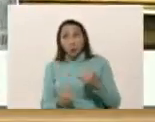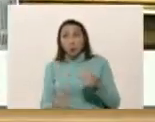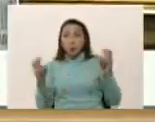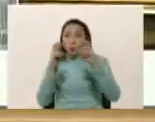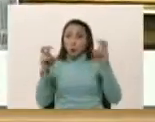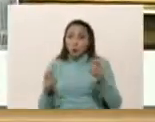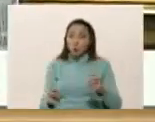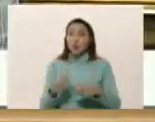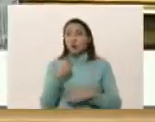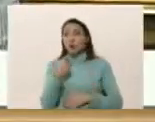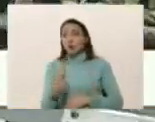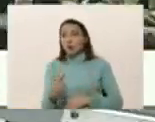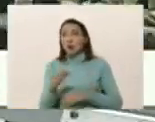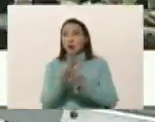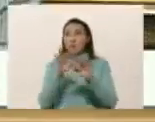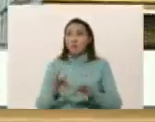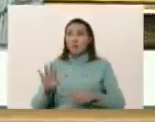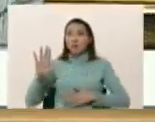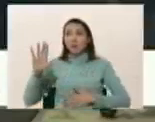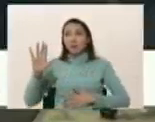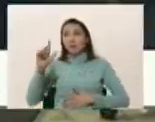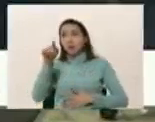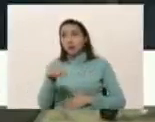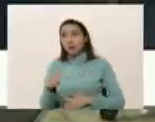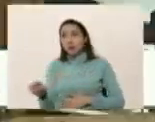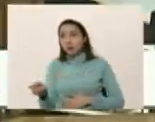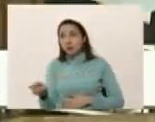favor si van a manifestarlo con la señal de costumbre